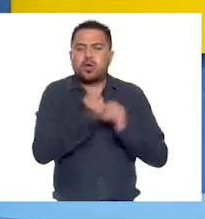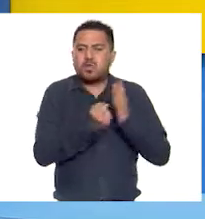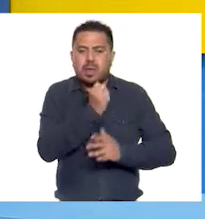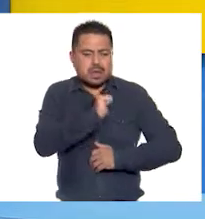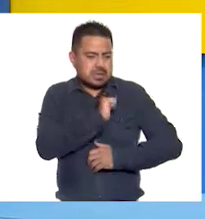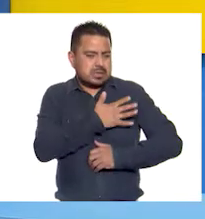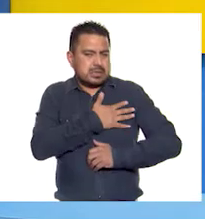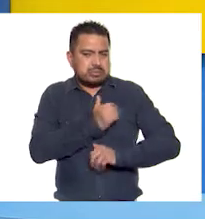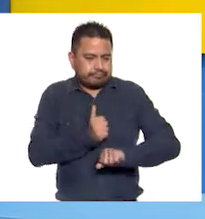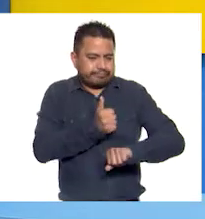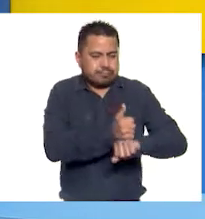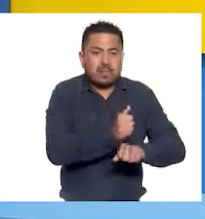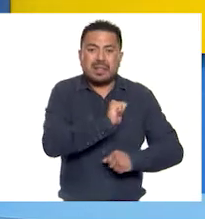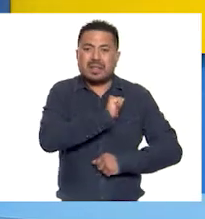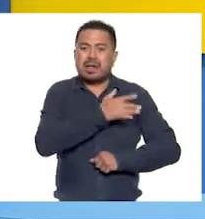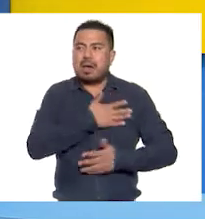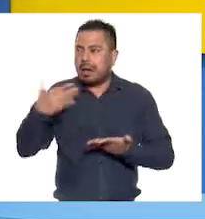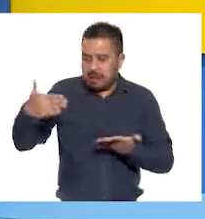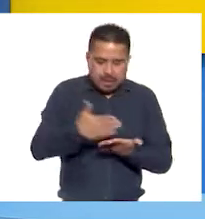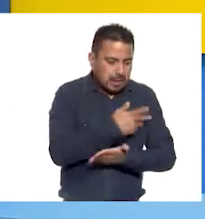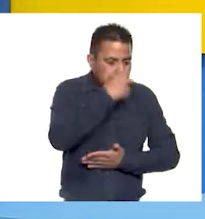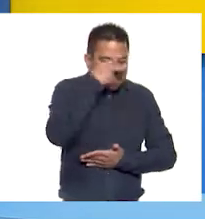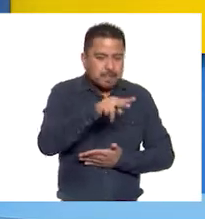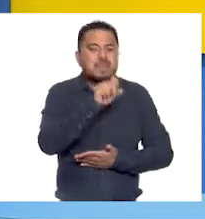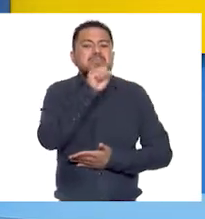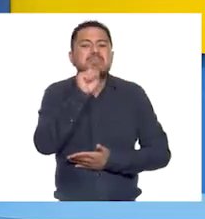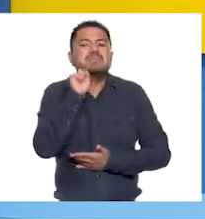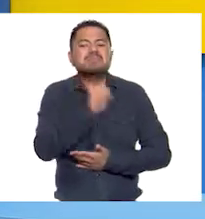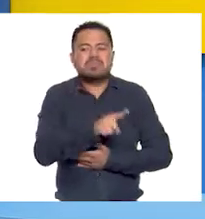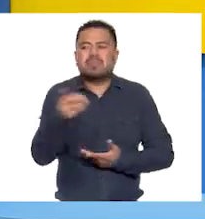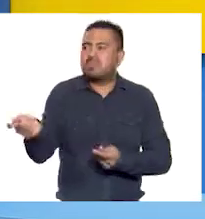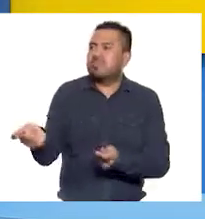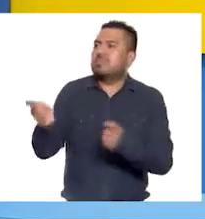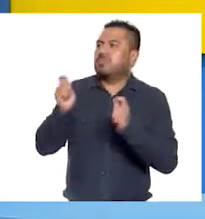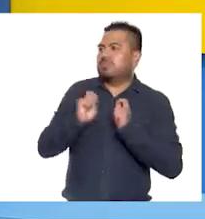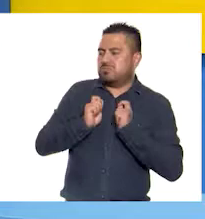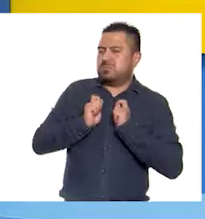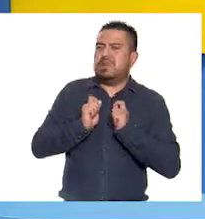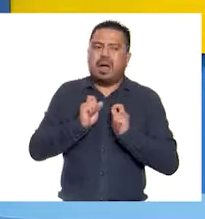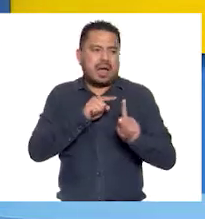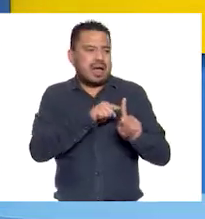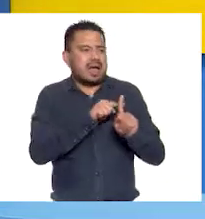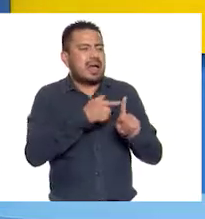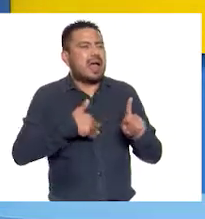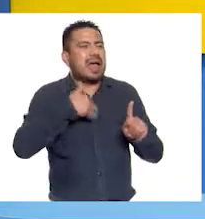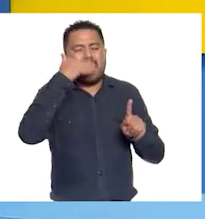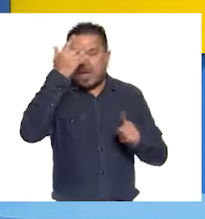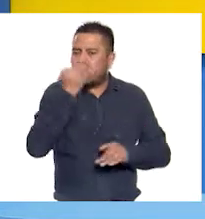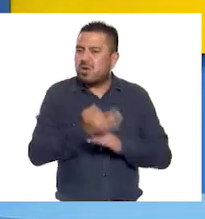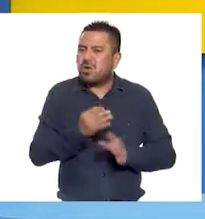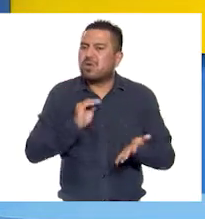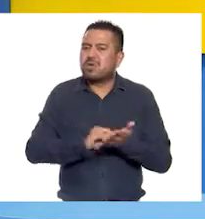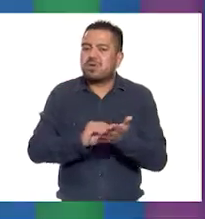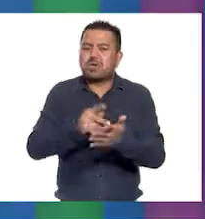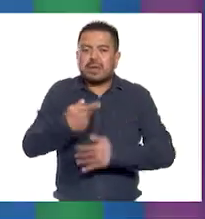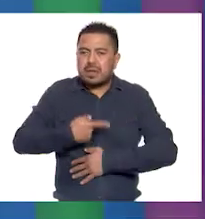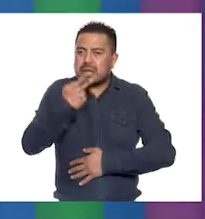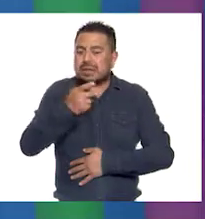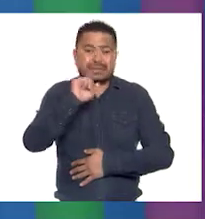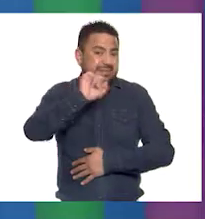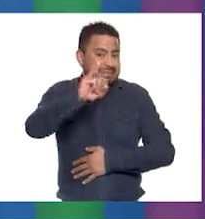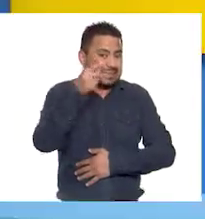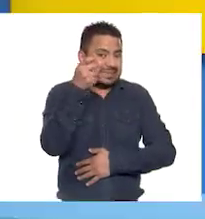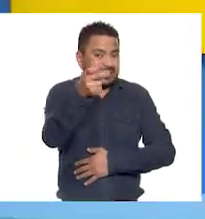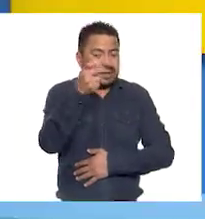español. Cuando los españoles conquistaron México Tenochtitlán, nos legaron estos arabismos que hoy en día seguimos hablando.